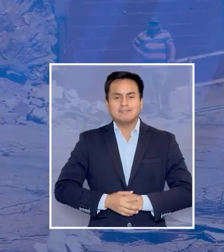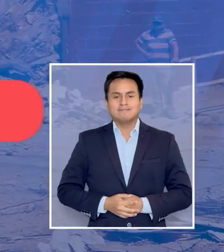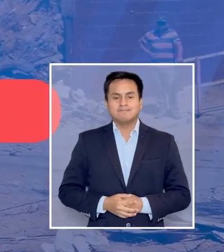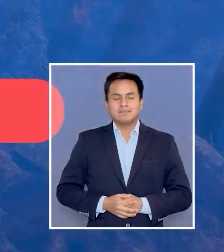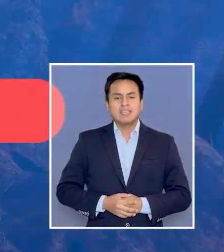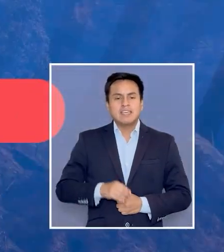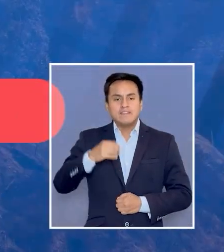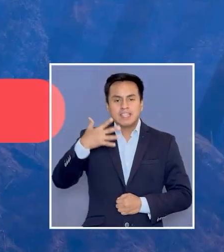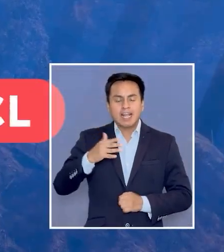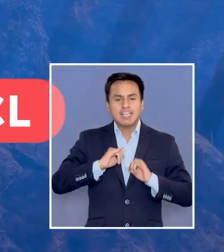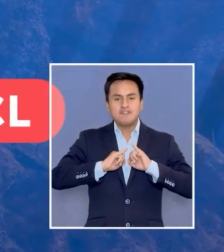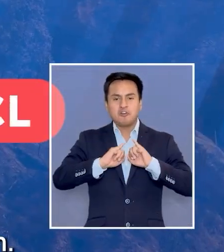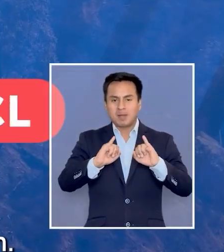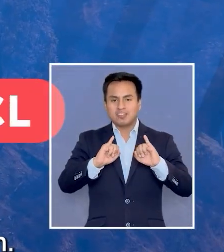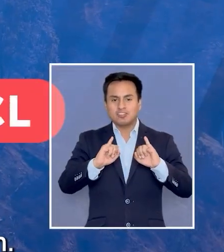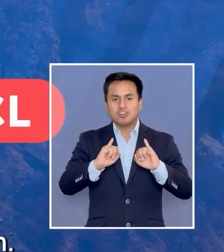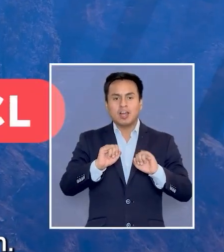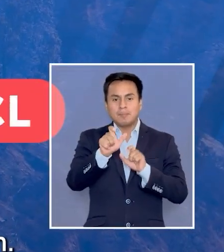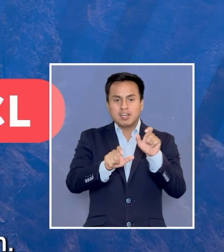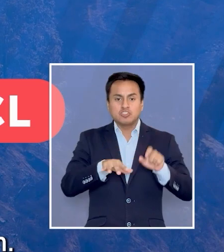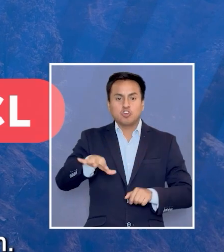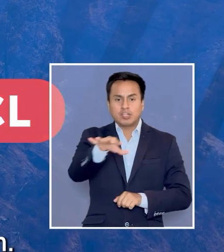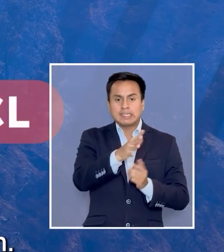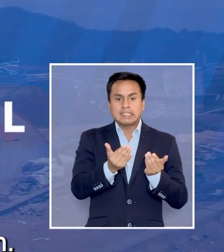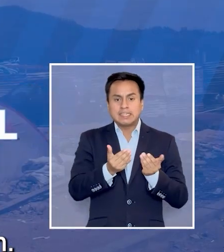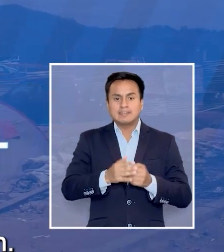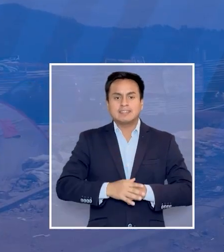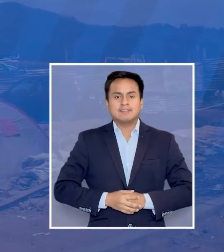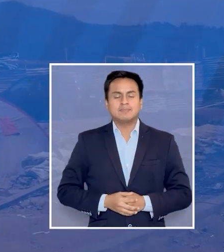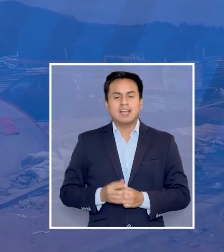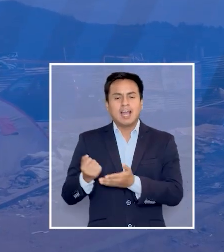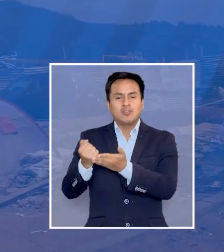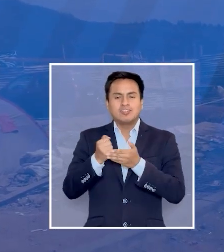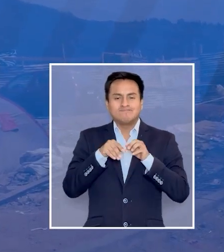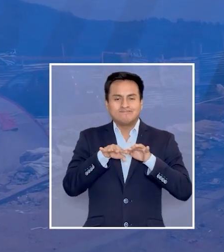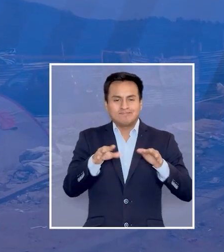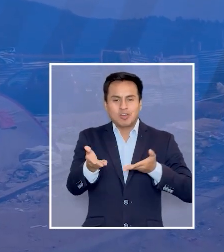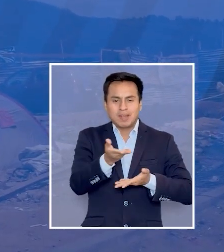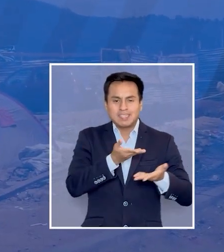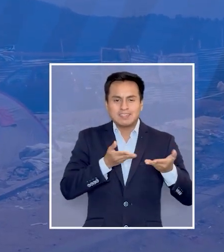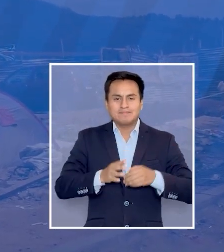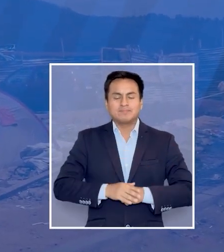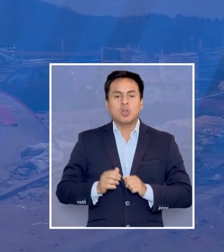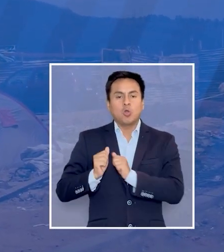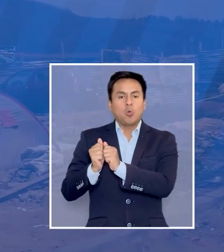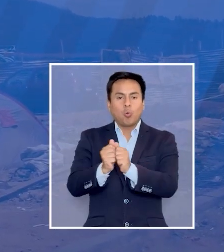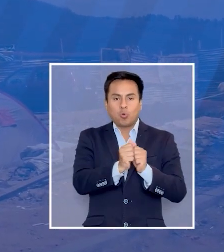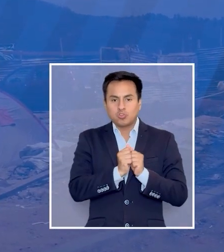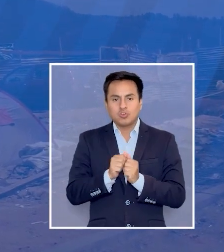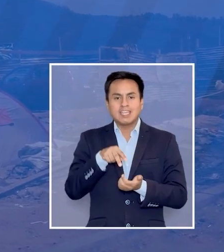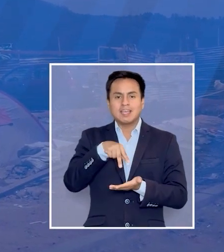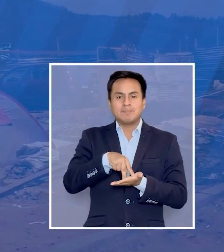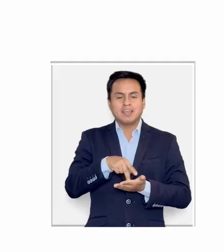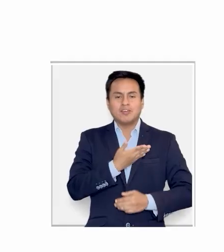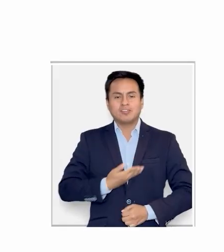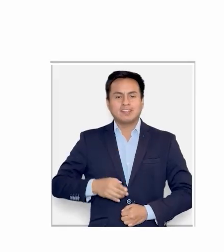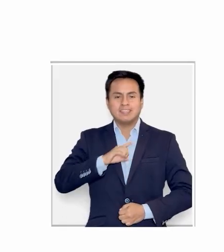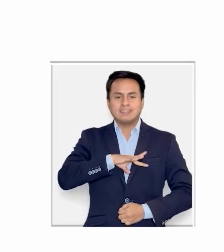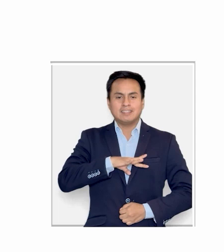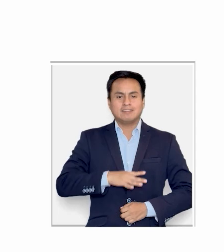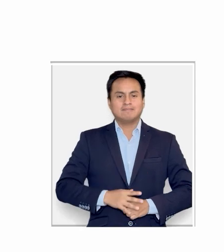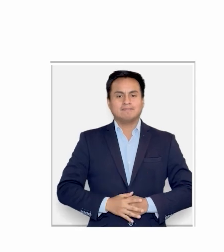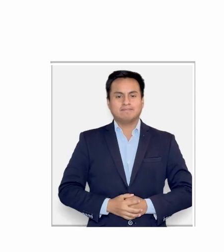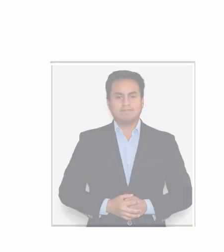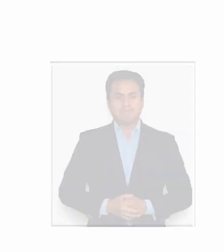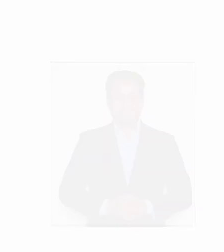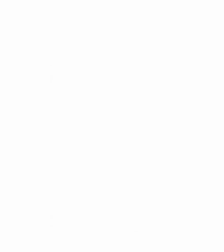Es vital que esta información llegue a las personas que lo necesitan. Ayúdanos a compartir. Juntos y de pie. Gobierno de